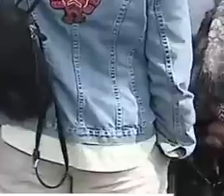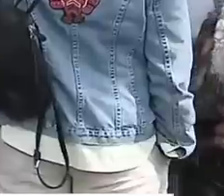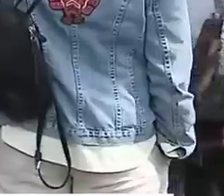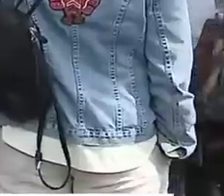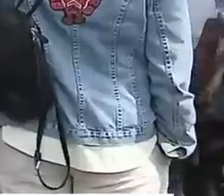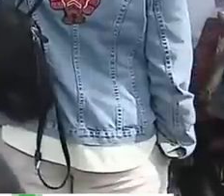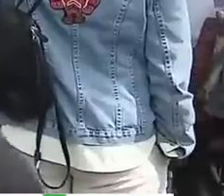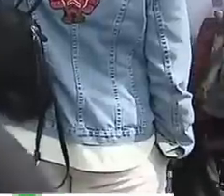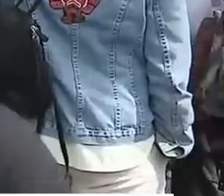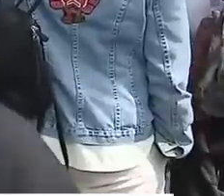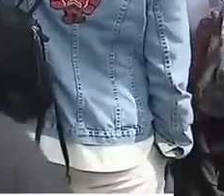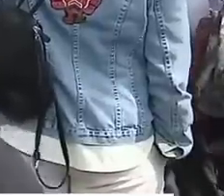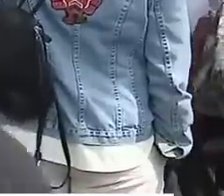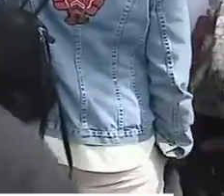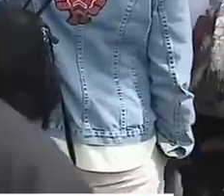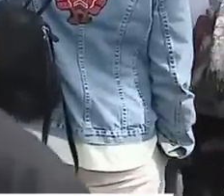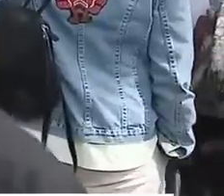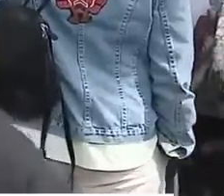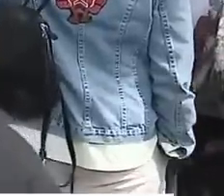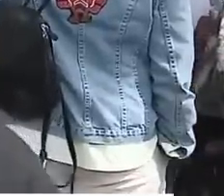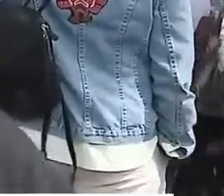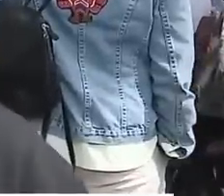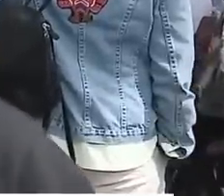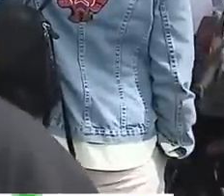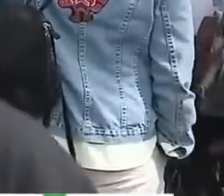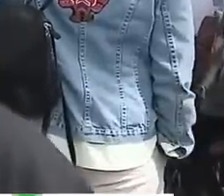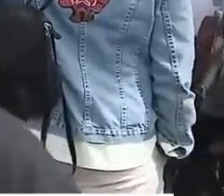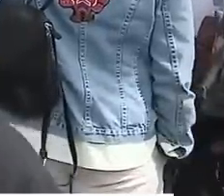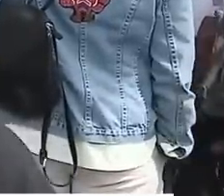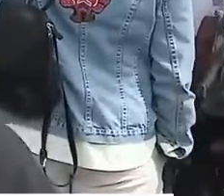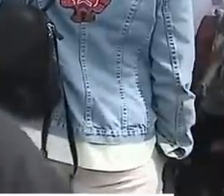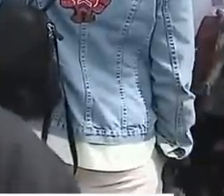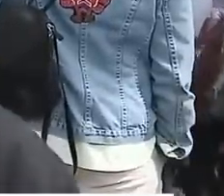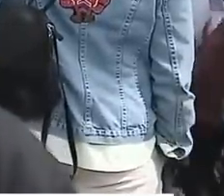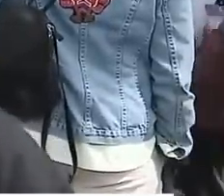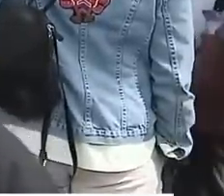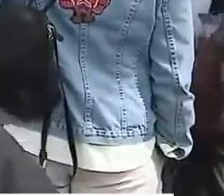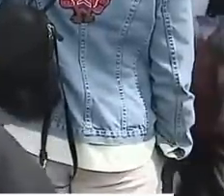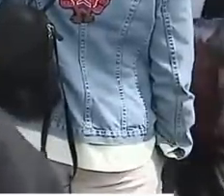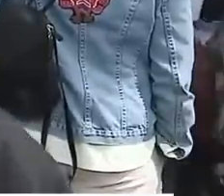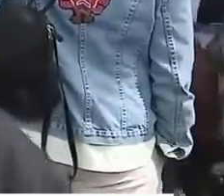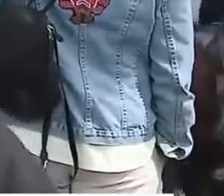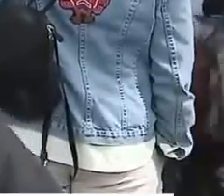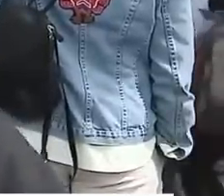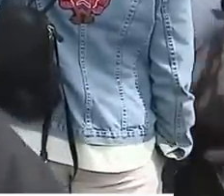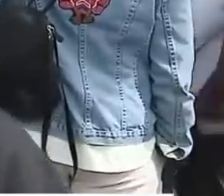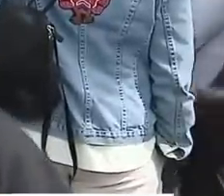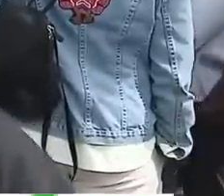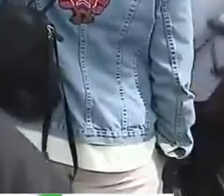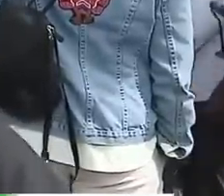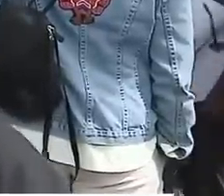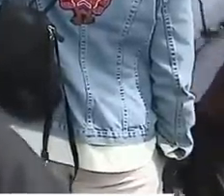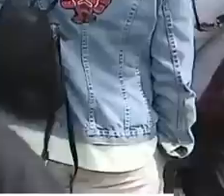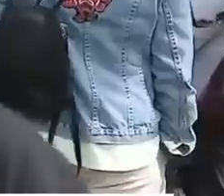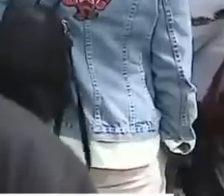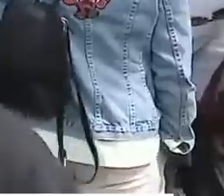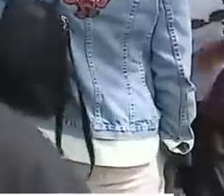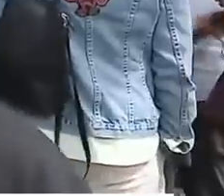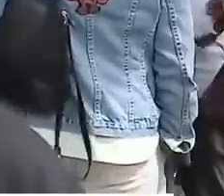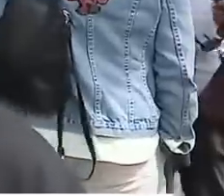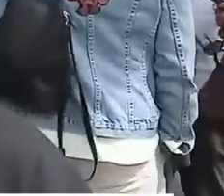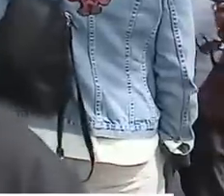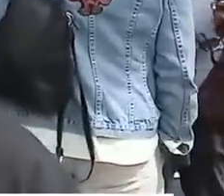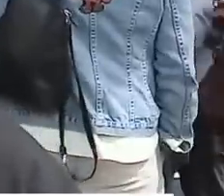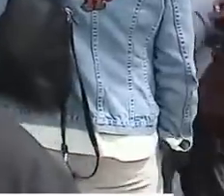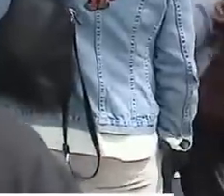creo que cualquier espacio en el que uno se pueda nutrir y en el que uno pueda poner el cerebro como a pensar un poquito más y a cuestionarse